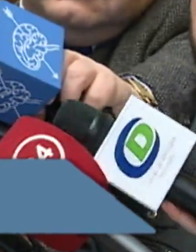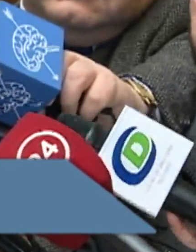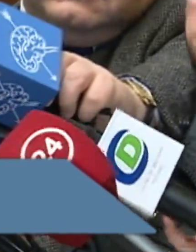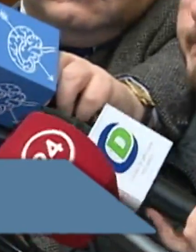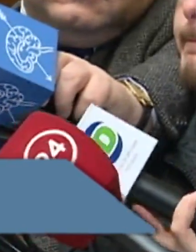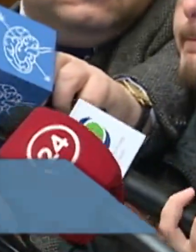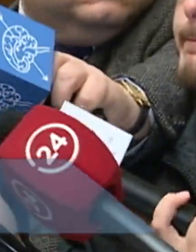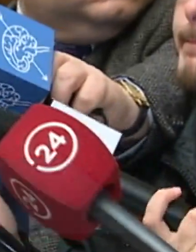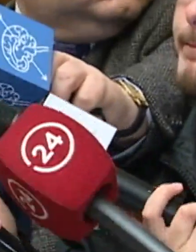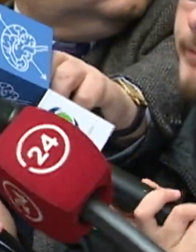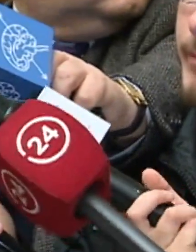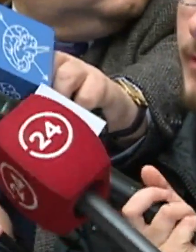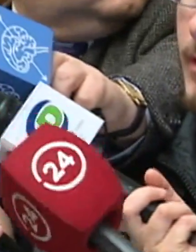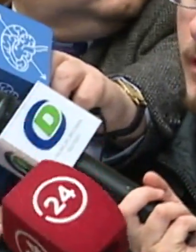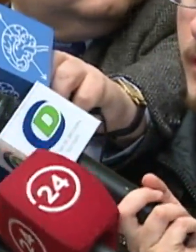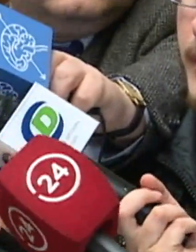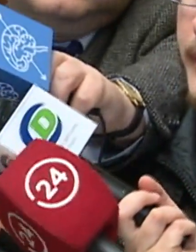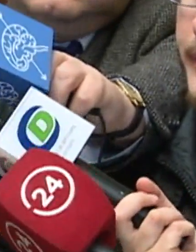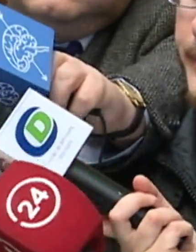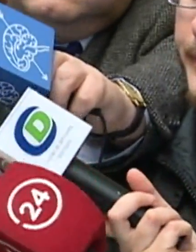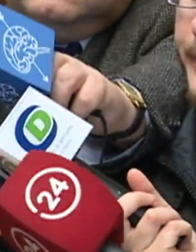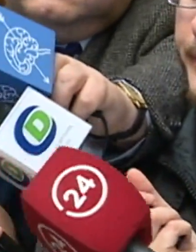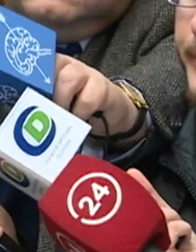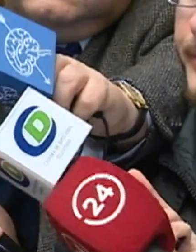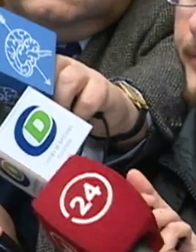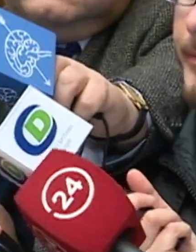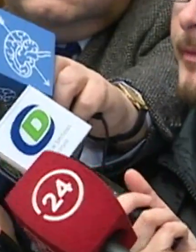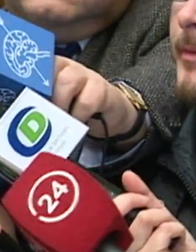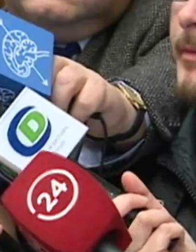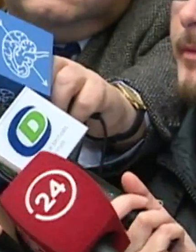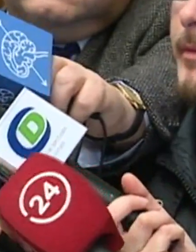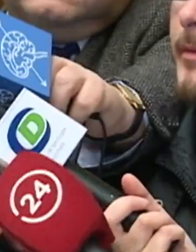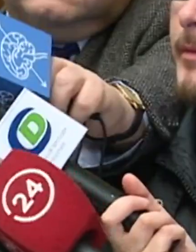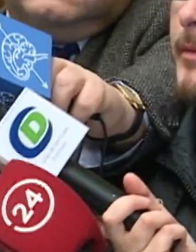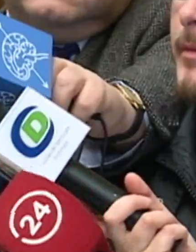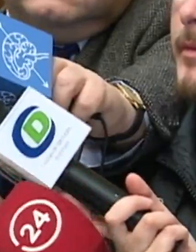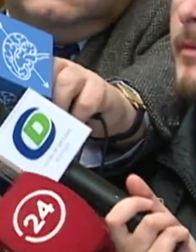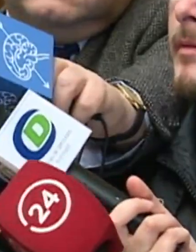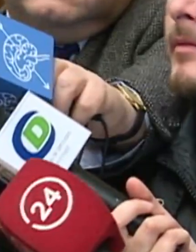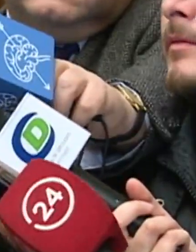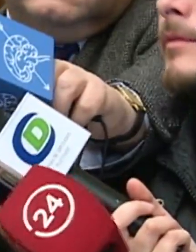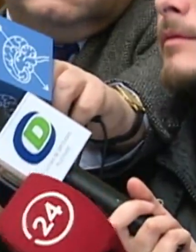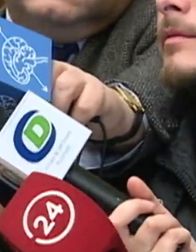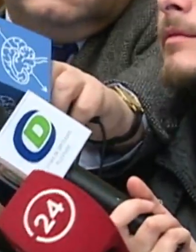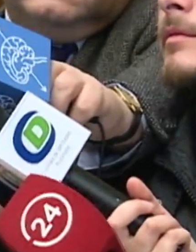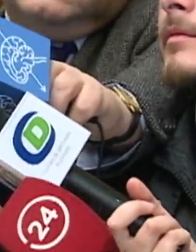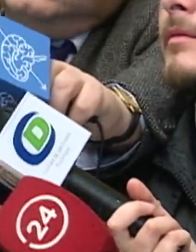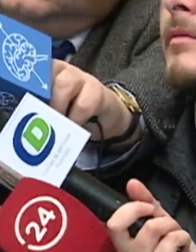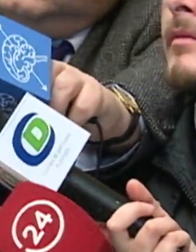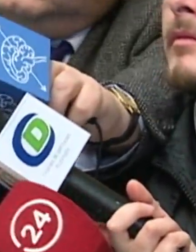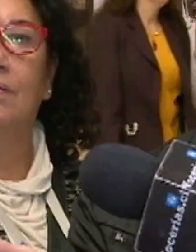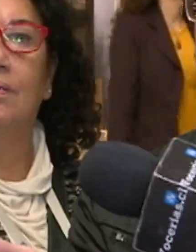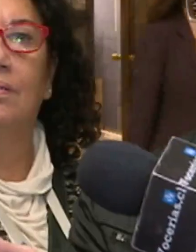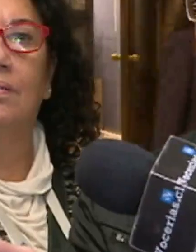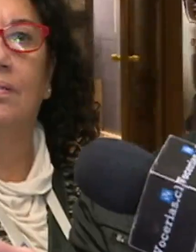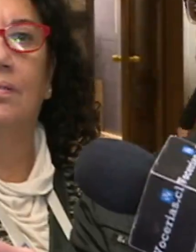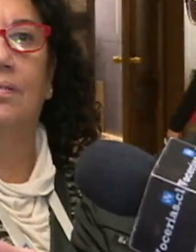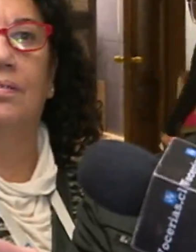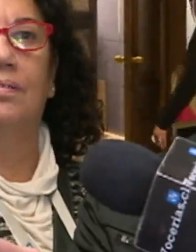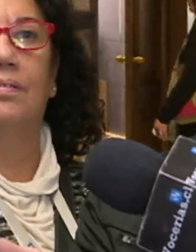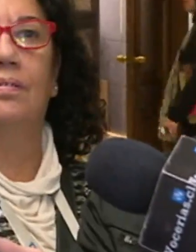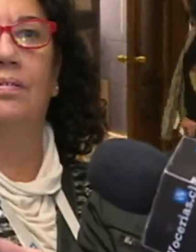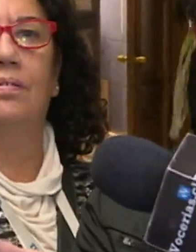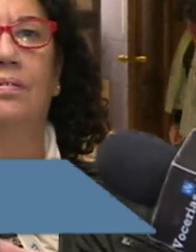hacer un espejo simplemente incluir a los funcionarios nuevamente en esta ley nos vamos a ver algunas semanas para esa conversación estamos